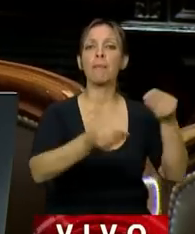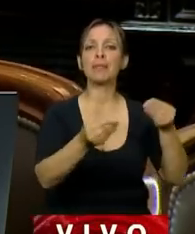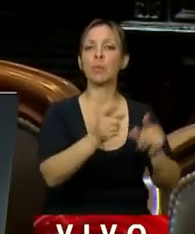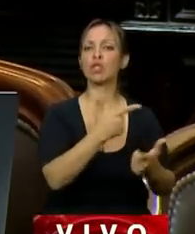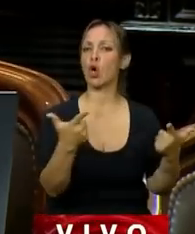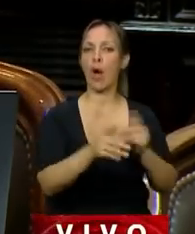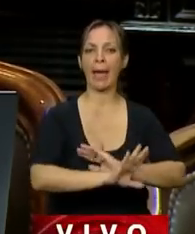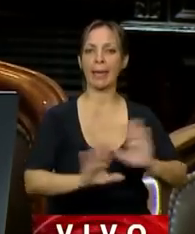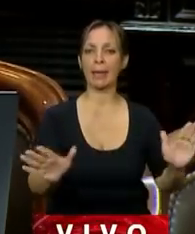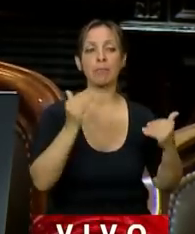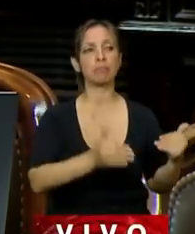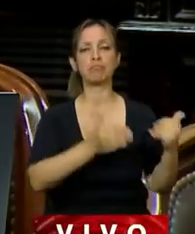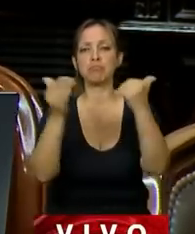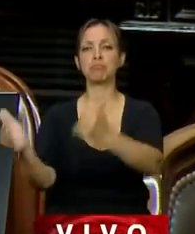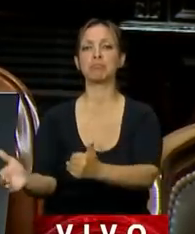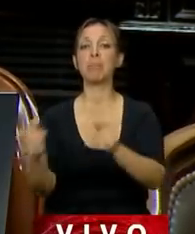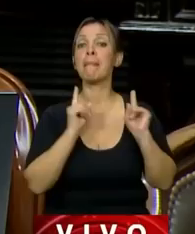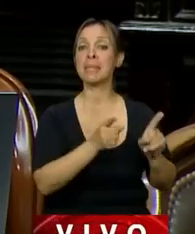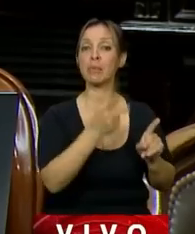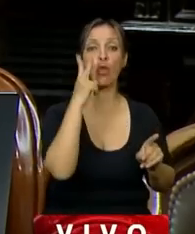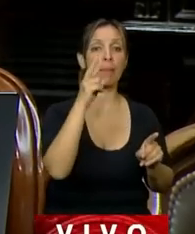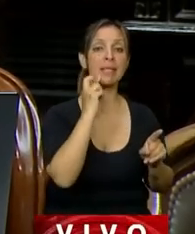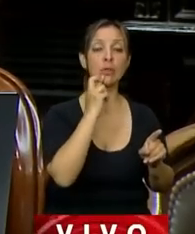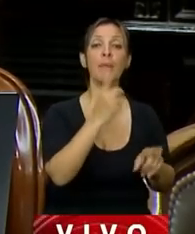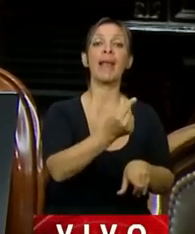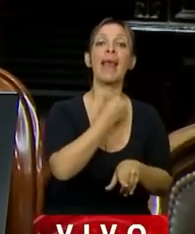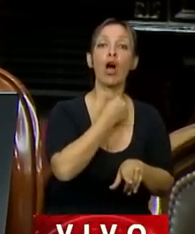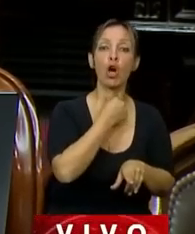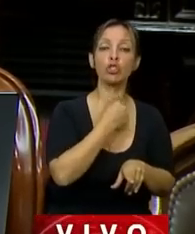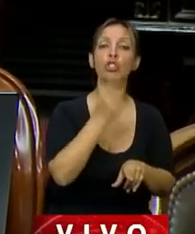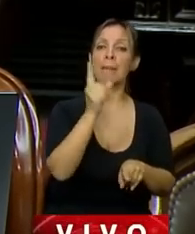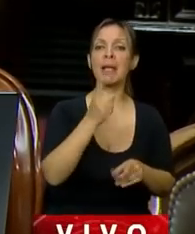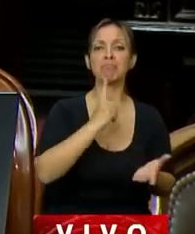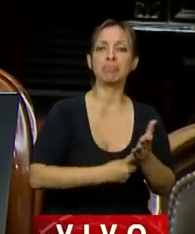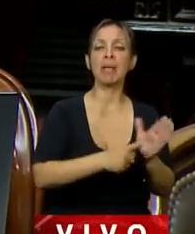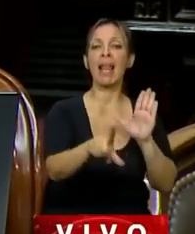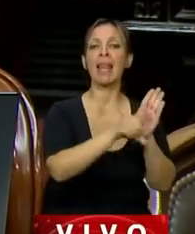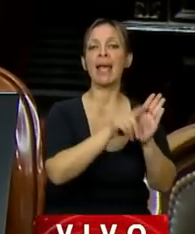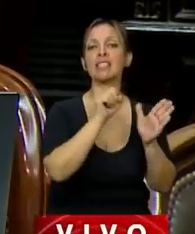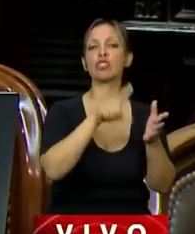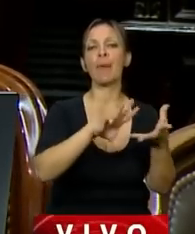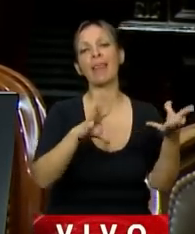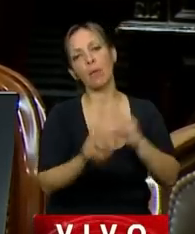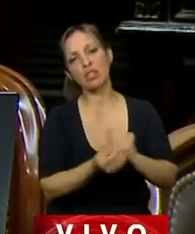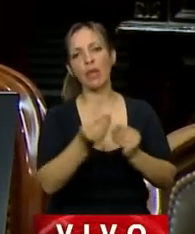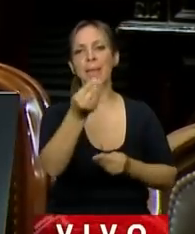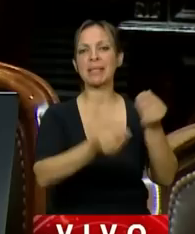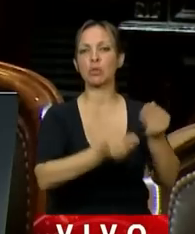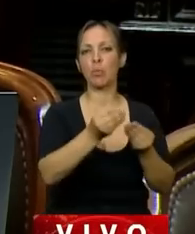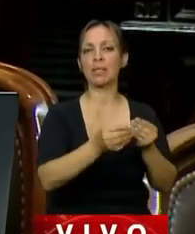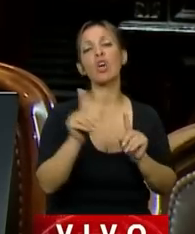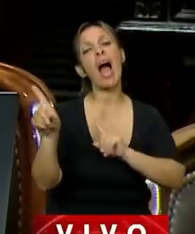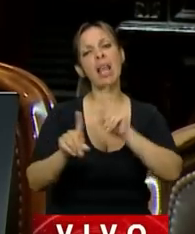presupuesto del año 2019, en agosto nos mandó una ley de adecuación presupuestaria que muy